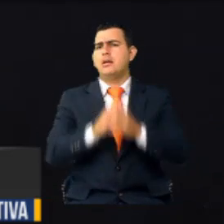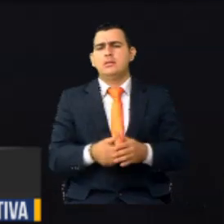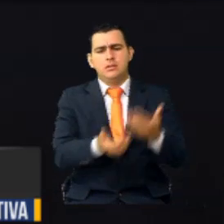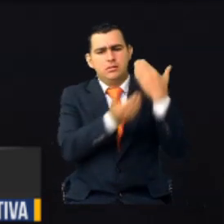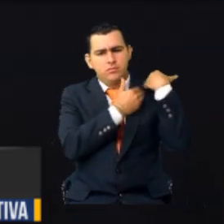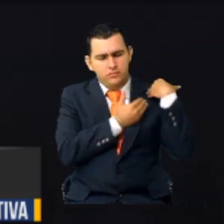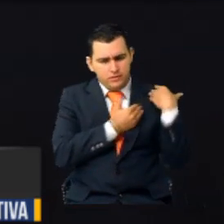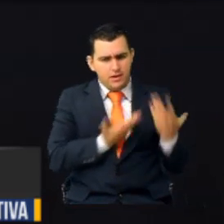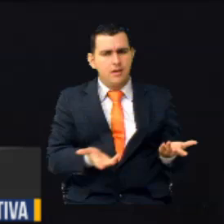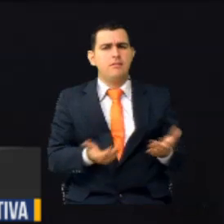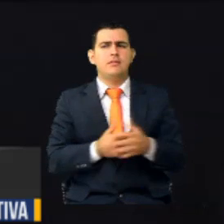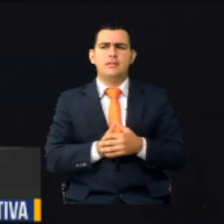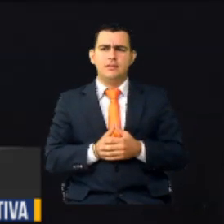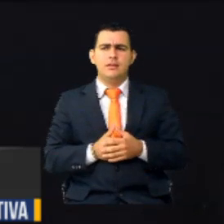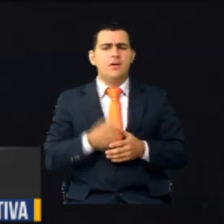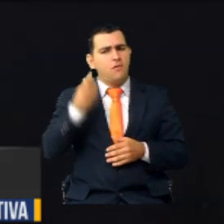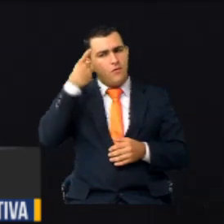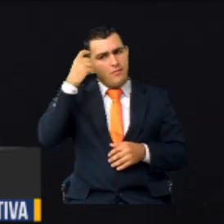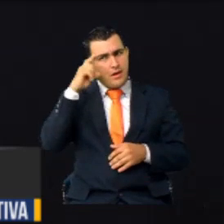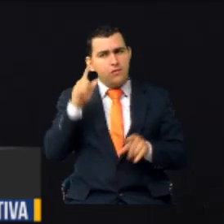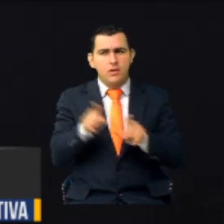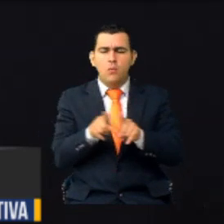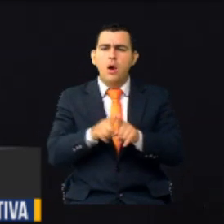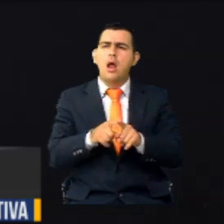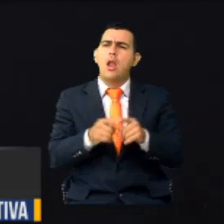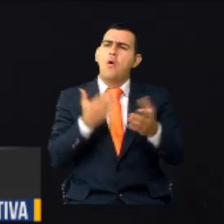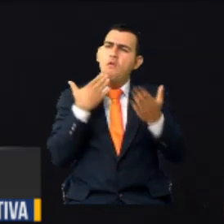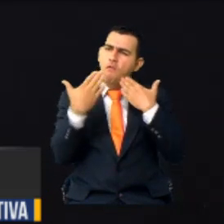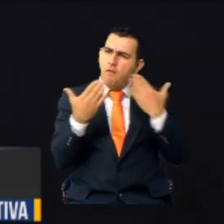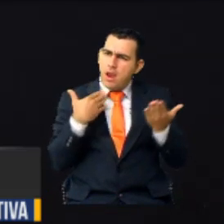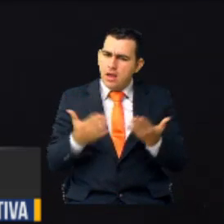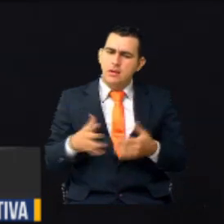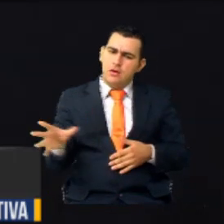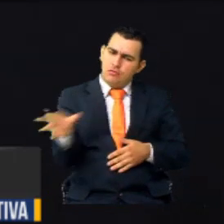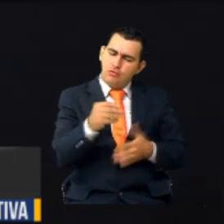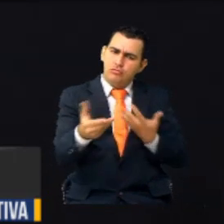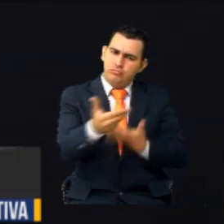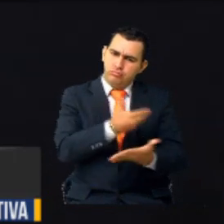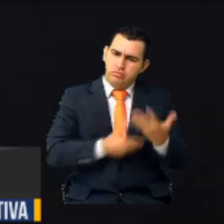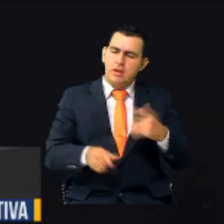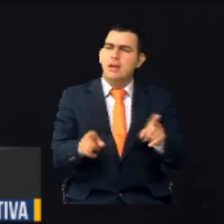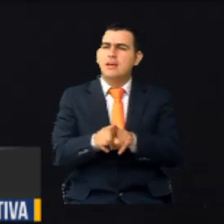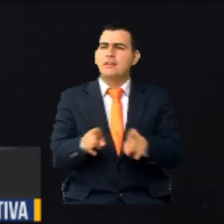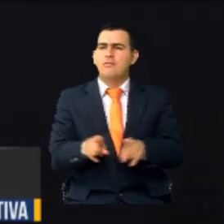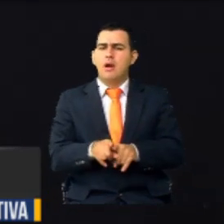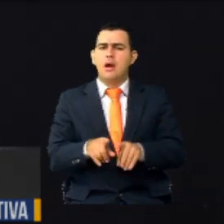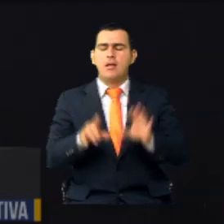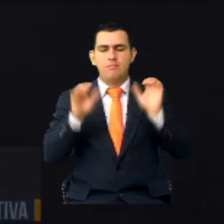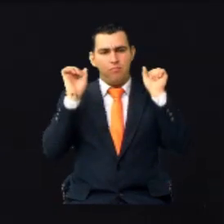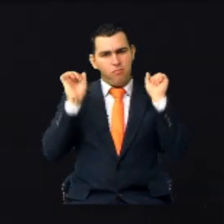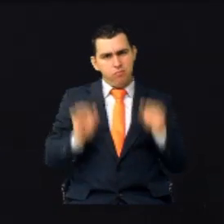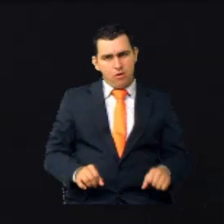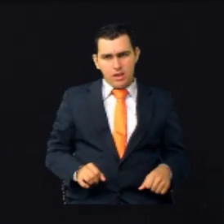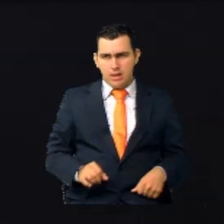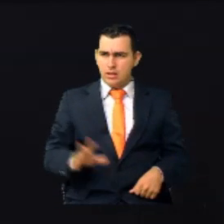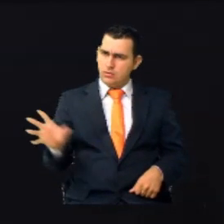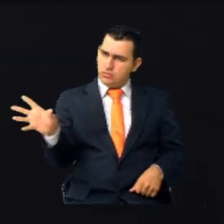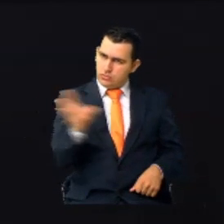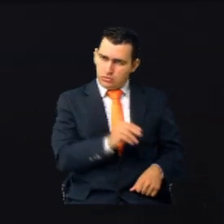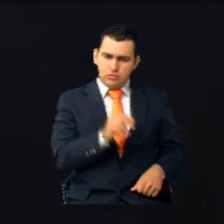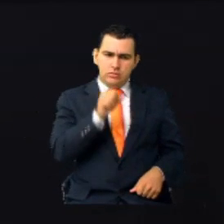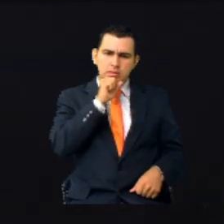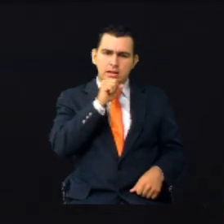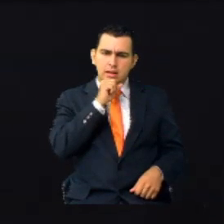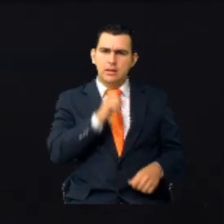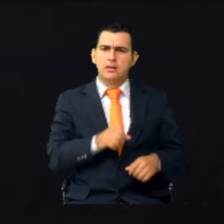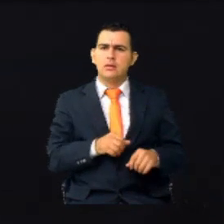responsable, un gobierno que le devuelva la confianza en la institucionalidad a los ciudadanos, un gobierno que realmente interprete el clamor de los barranqueños,